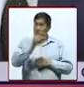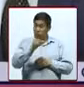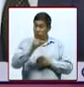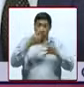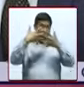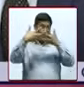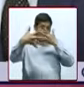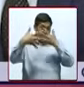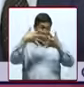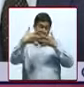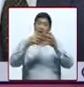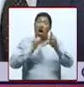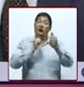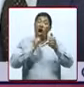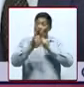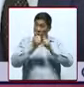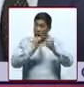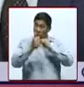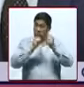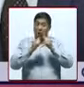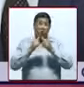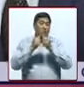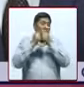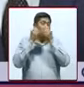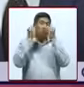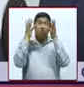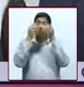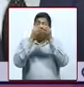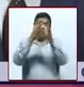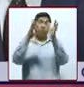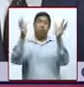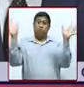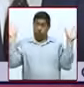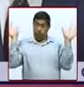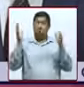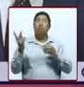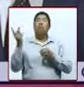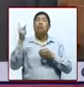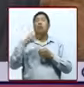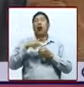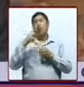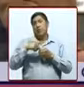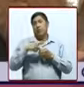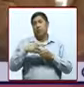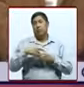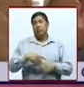transparentes, competitivos y con la más amplia participación ciudadana.